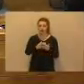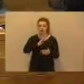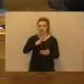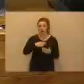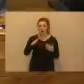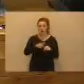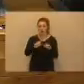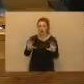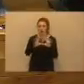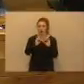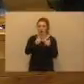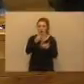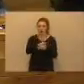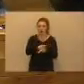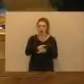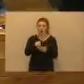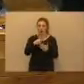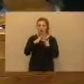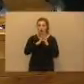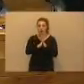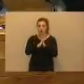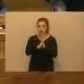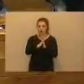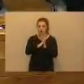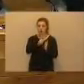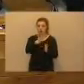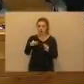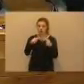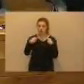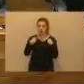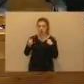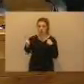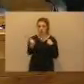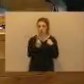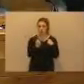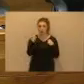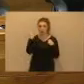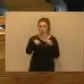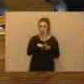del día de mañana. Ruego a los miembros de la mesa se acerquen a la presidencia un momento.